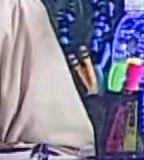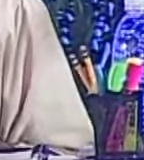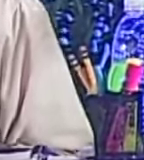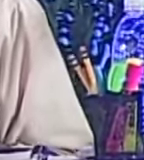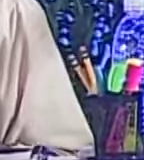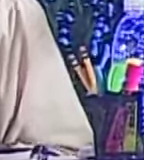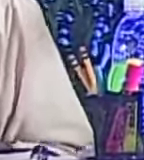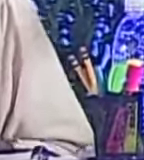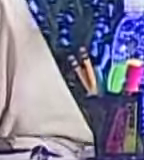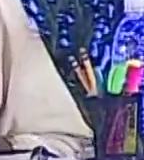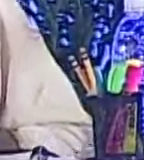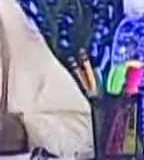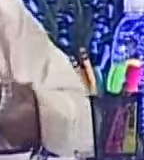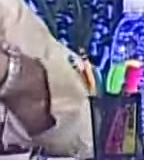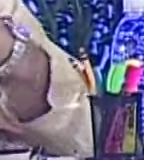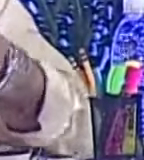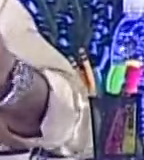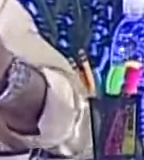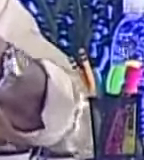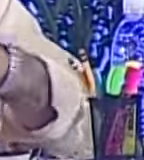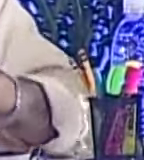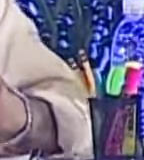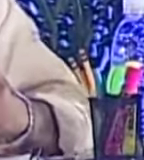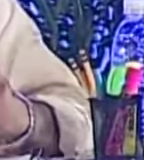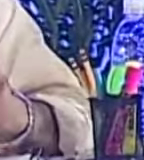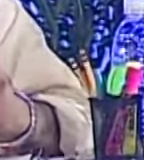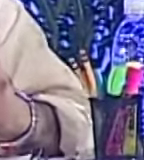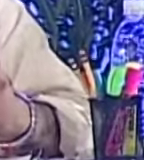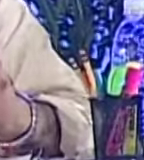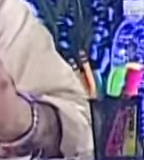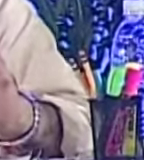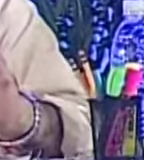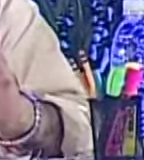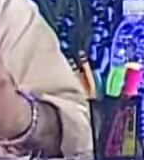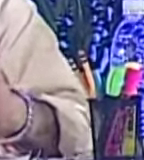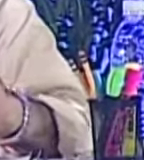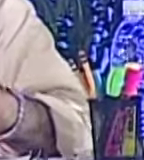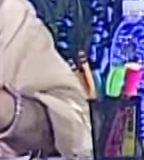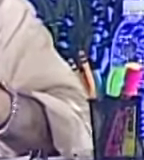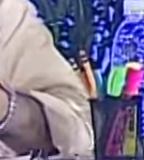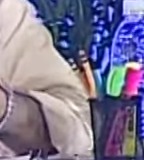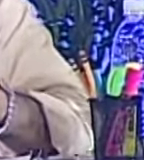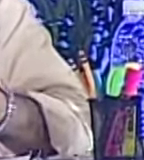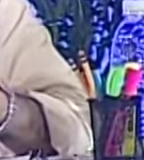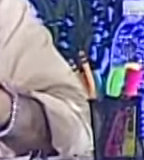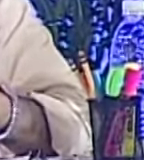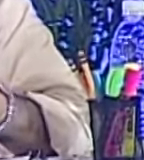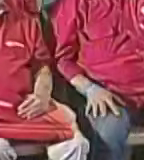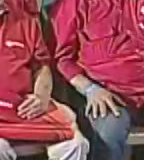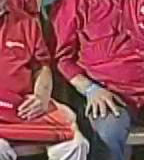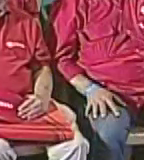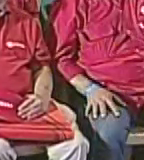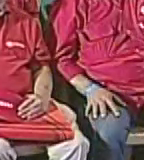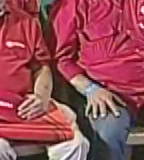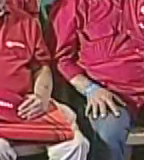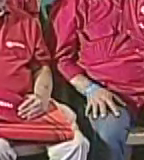a todo el sistema económico. A unos más, a otros menos. ¿Ustedes están de acuerdo con este diagnóstico?